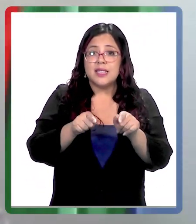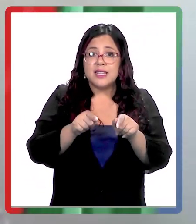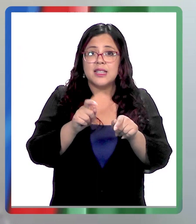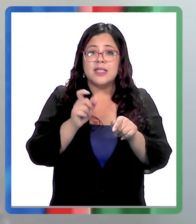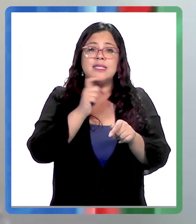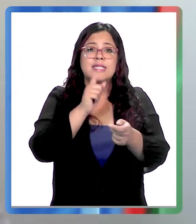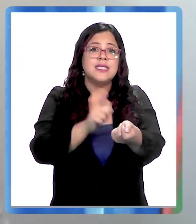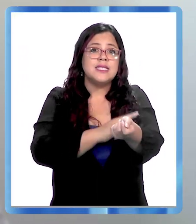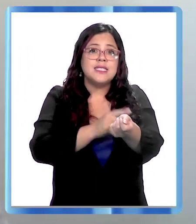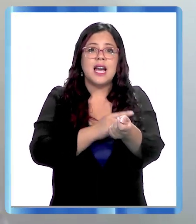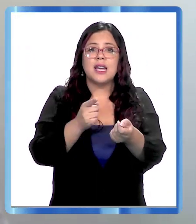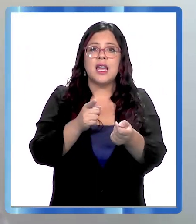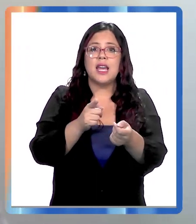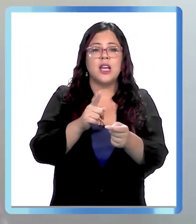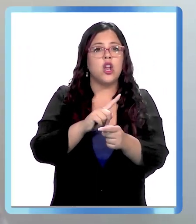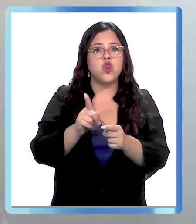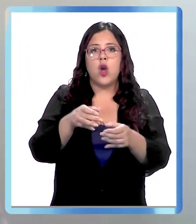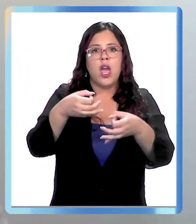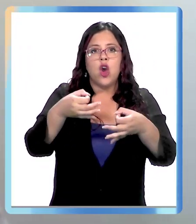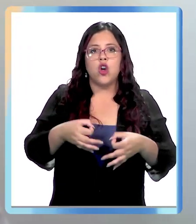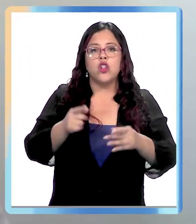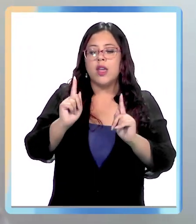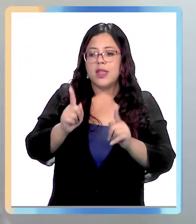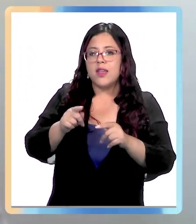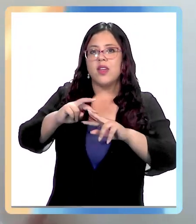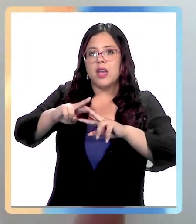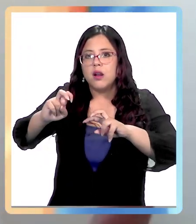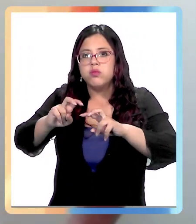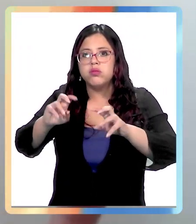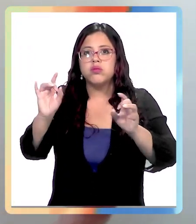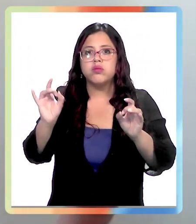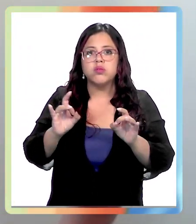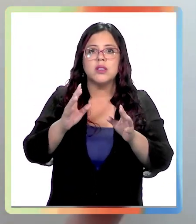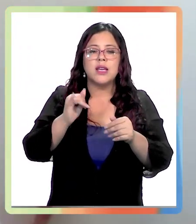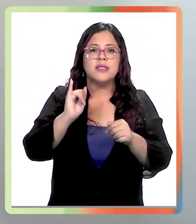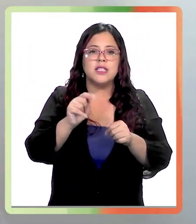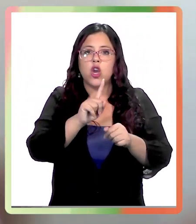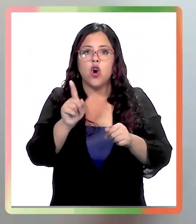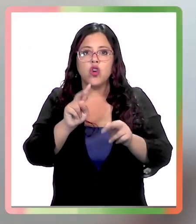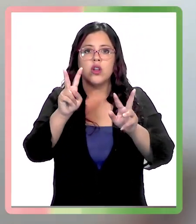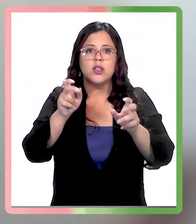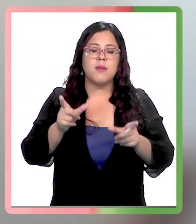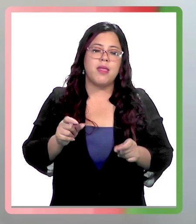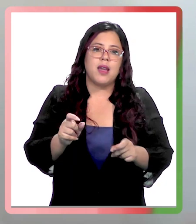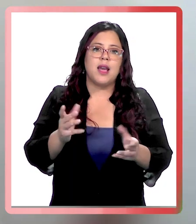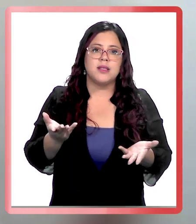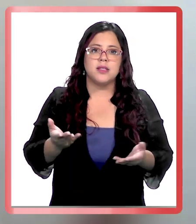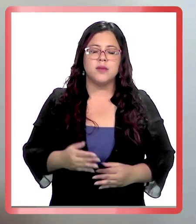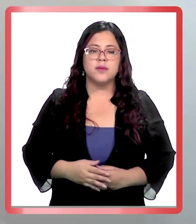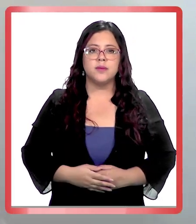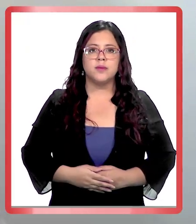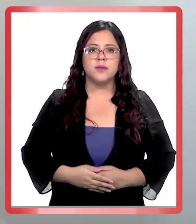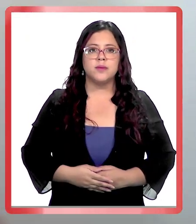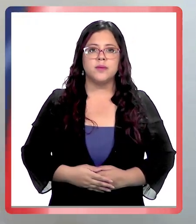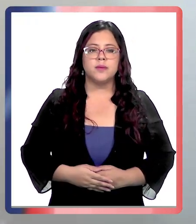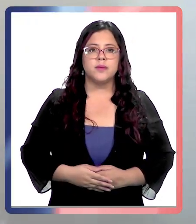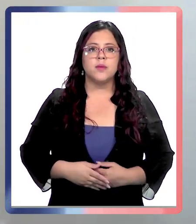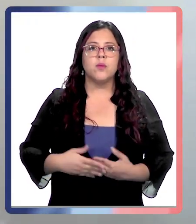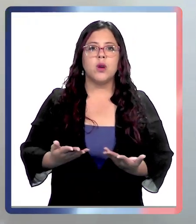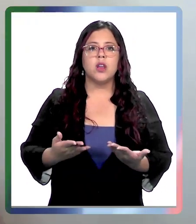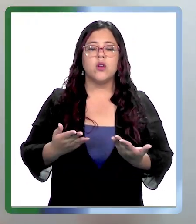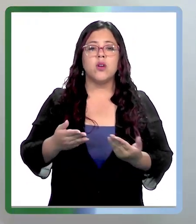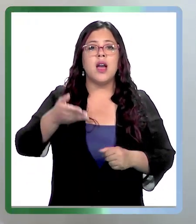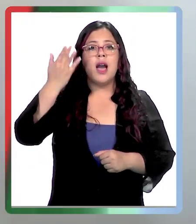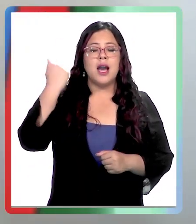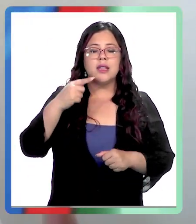que lo repita anualmente y en aquellos pacientes en que el test sale positivo, se activa la sospecha